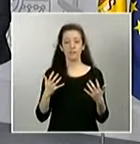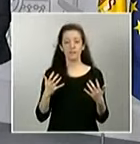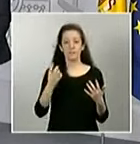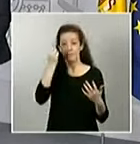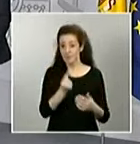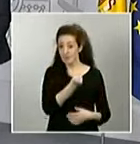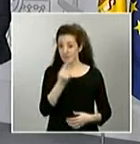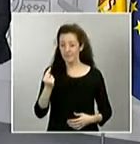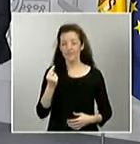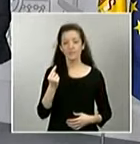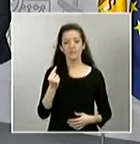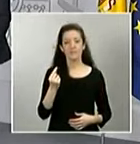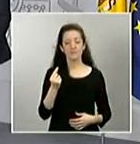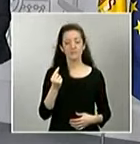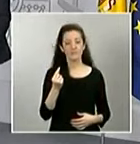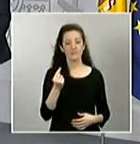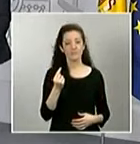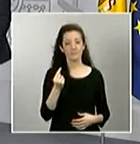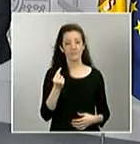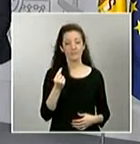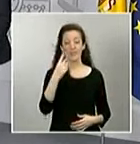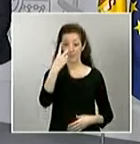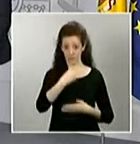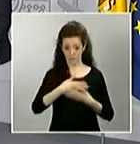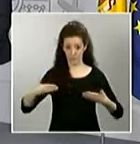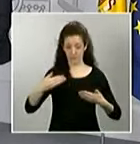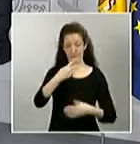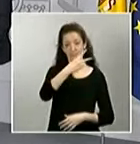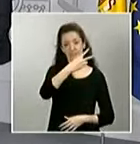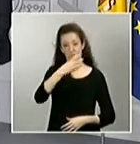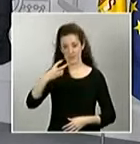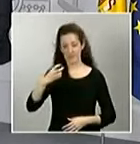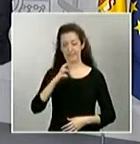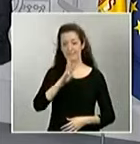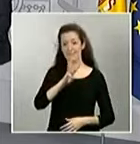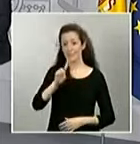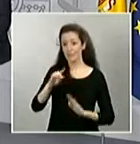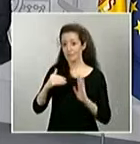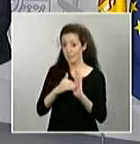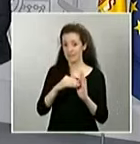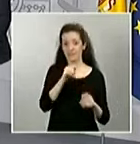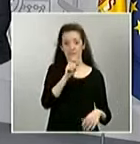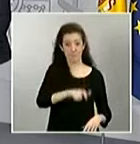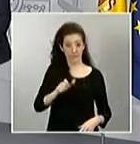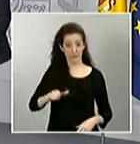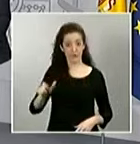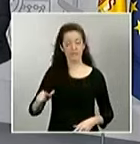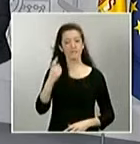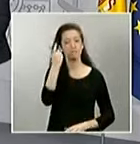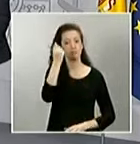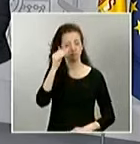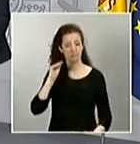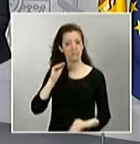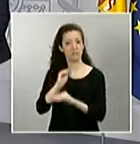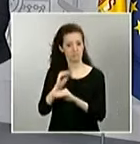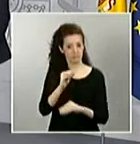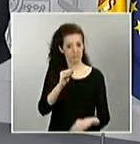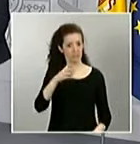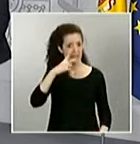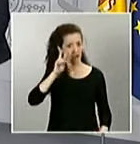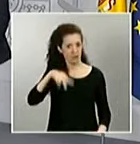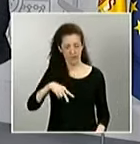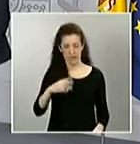2.231.000 personas con prestaciones reconocidas. No